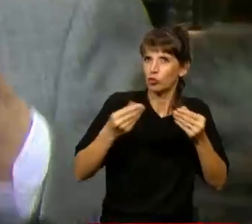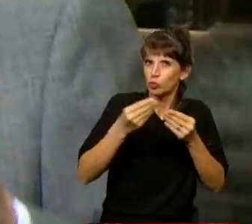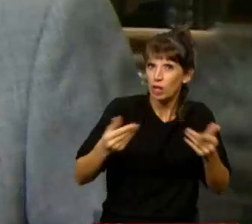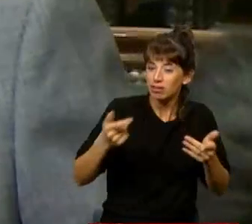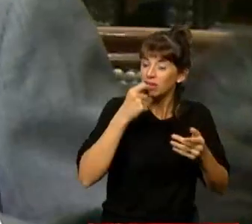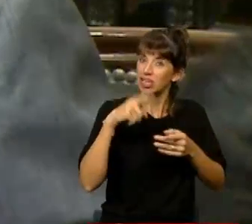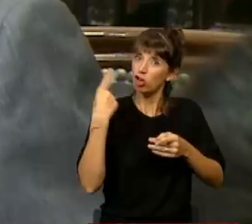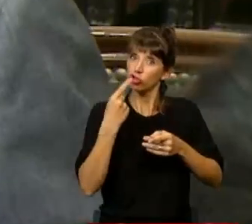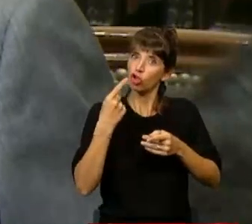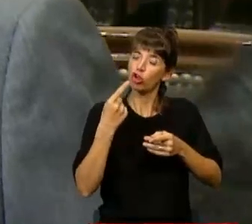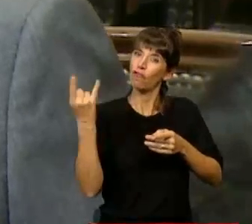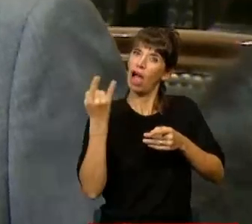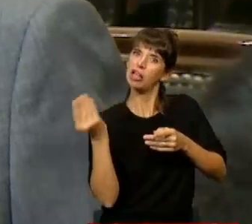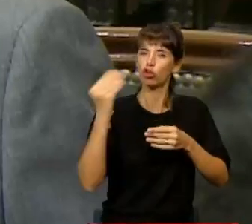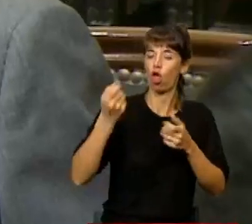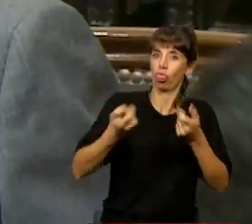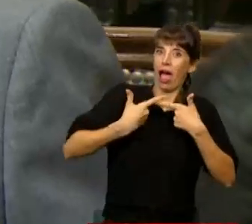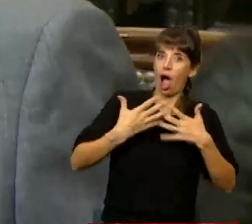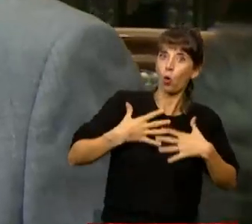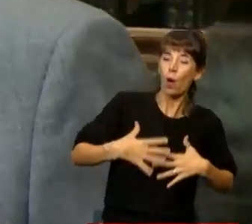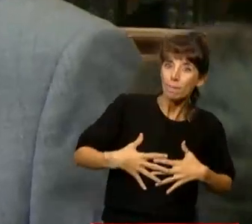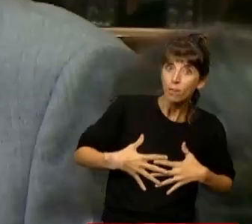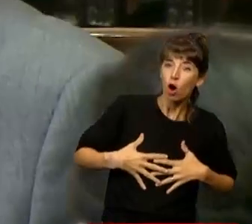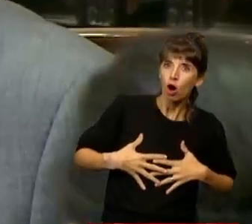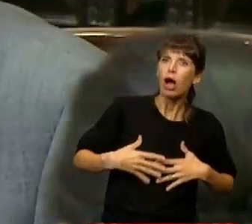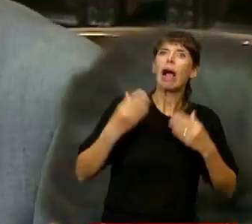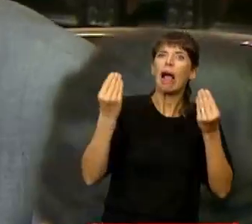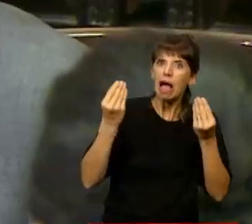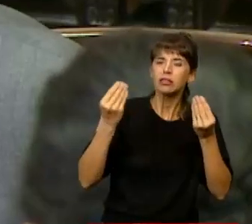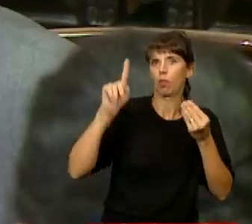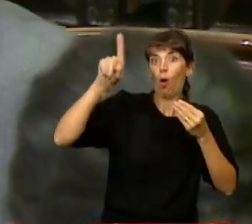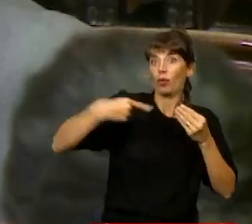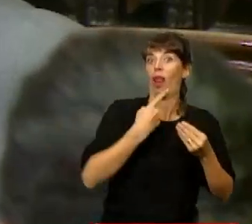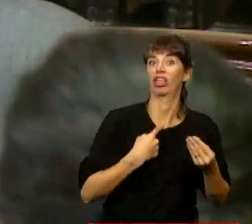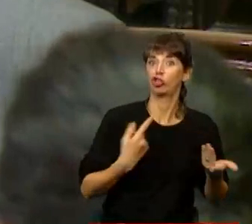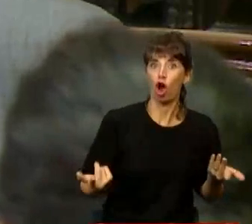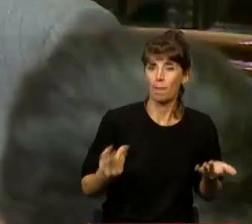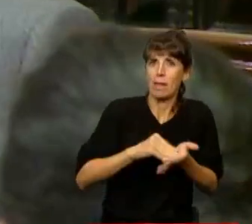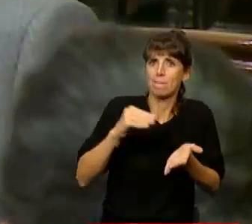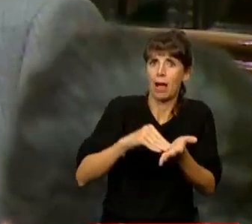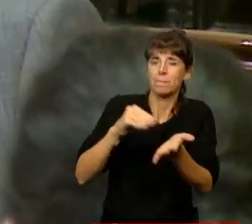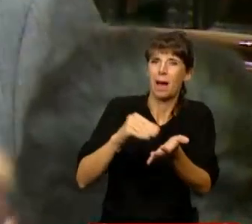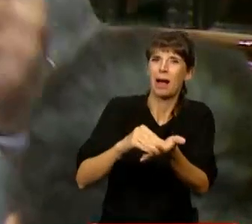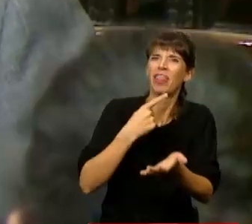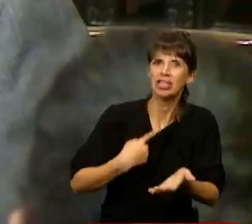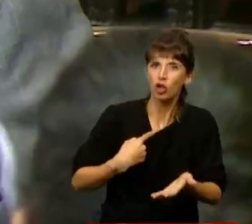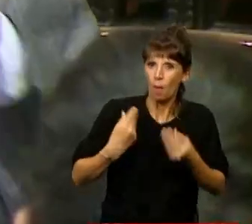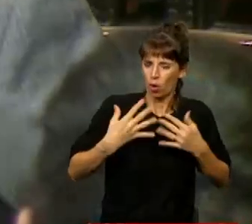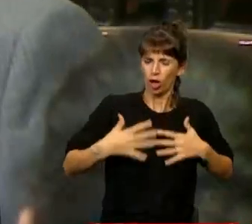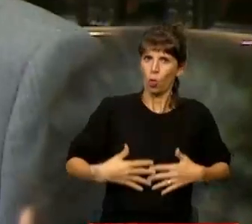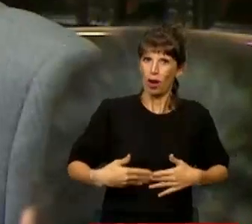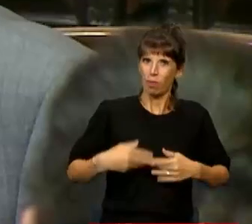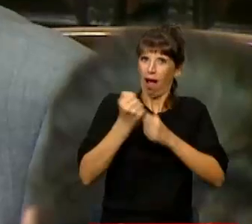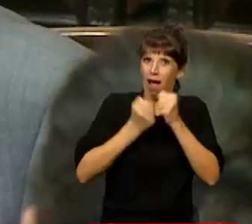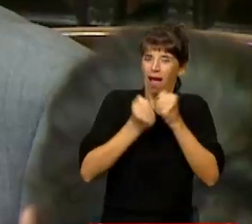nosotros la introducimos artificiosamente desde afuera, lo que hacemos es generar un adicto, generar una persona que termina dependiendo y